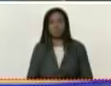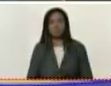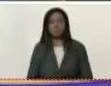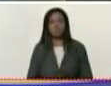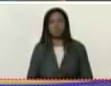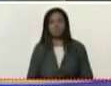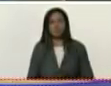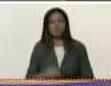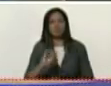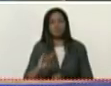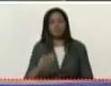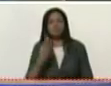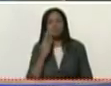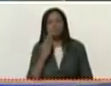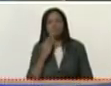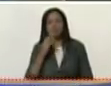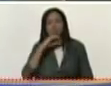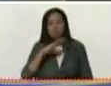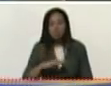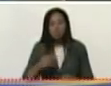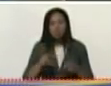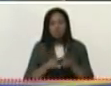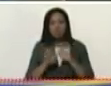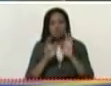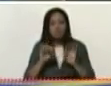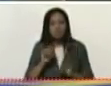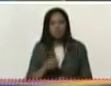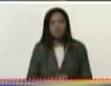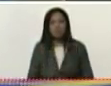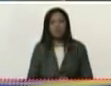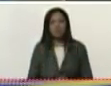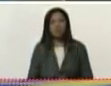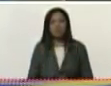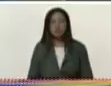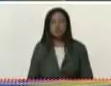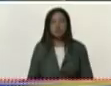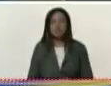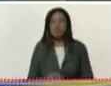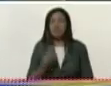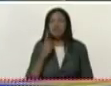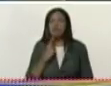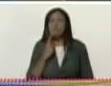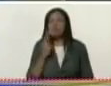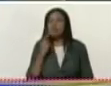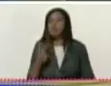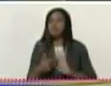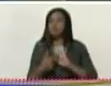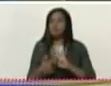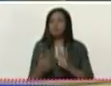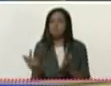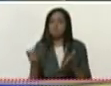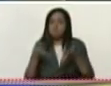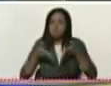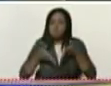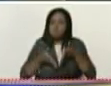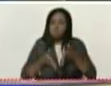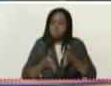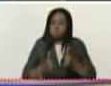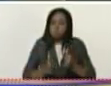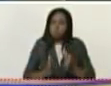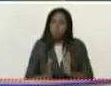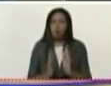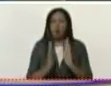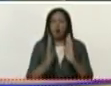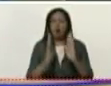Según la tradición histórica, según el testimonio histórico, llegó Jesús Jesús